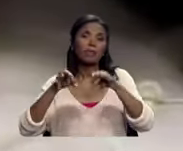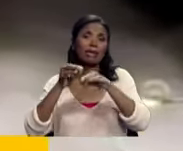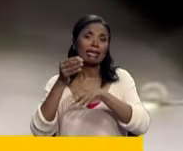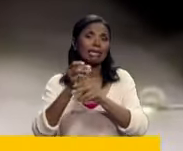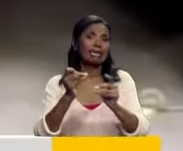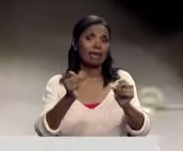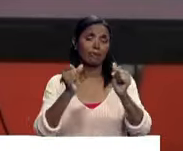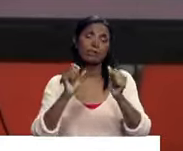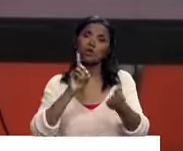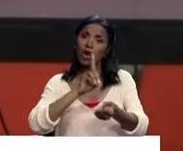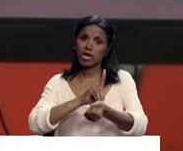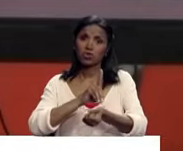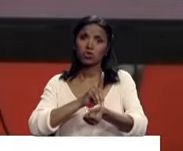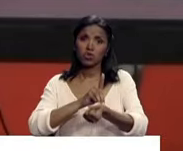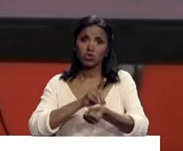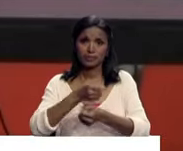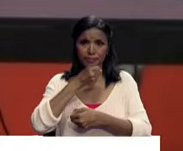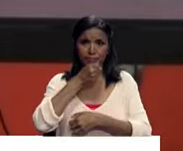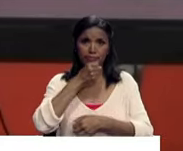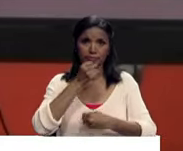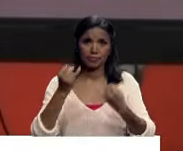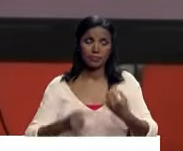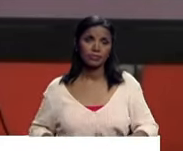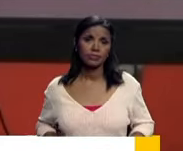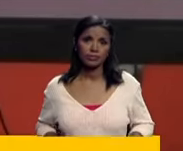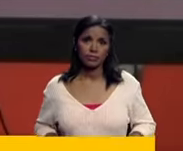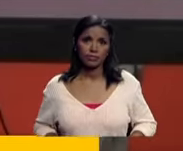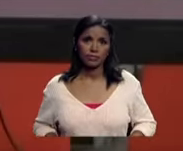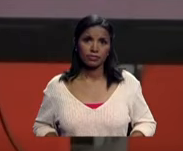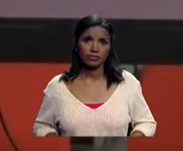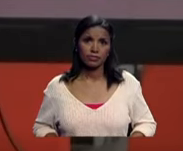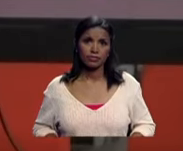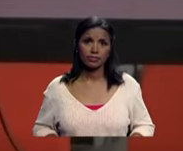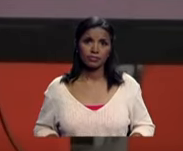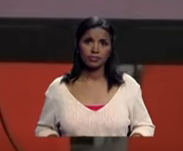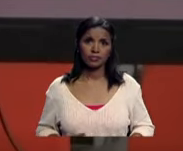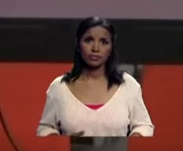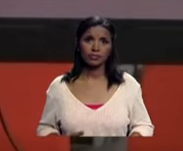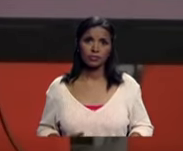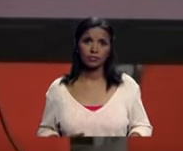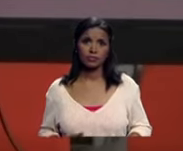para evitar complicaciones. Kaira Saldaña, TVN Noticias.